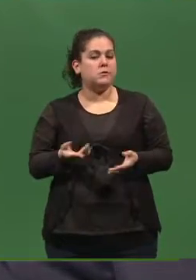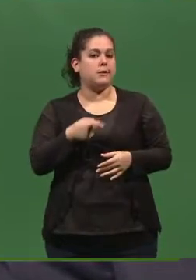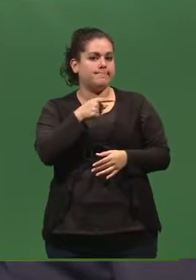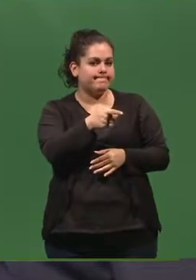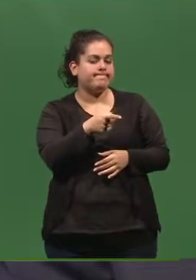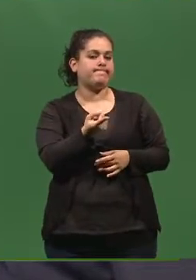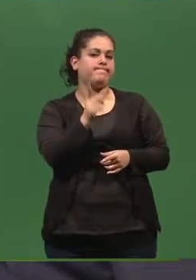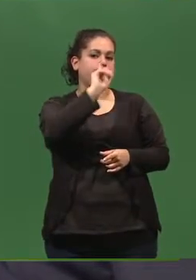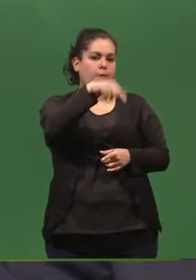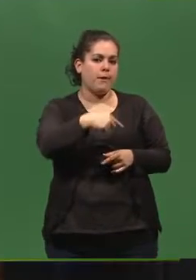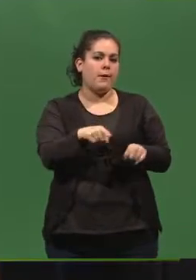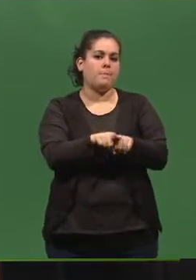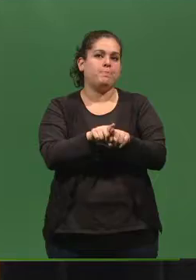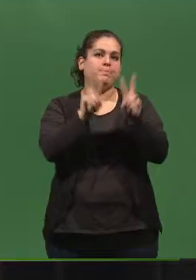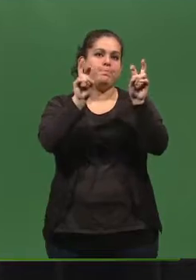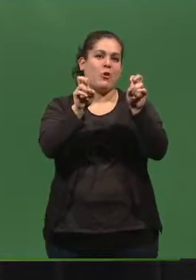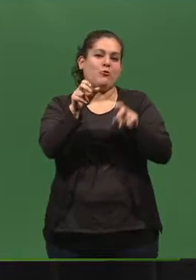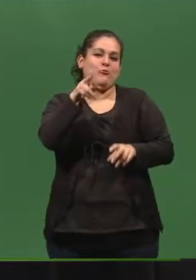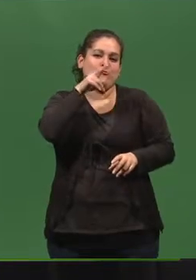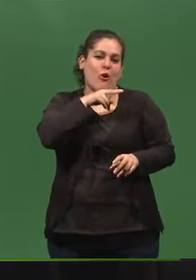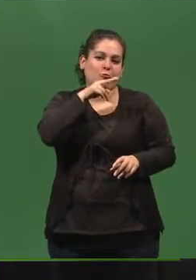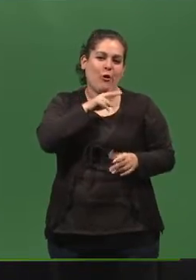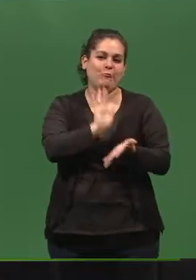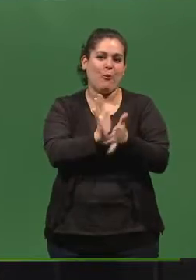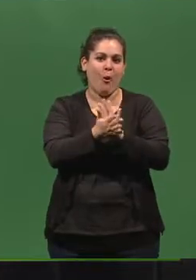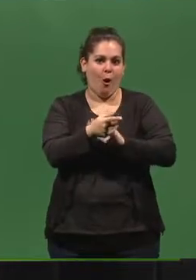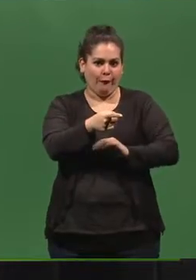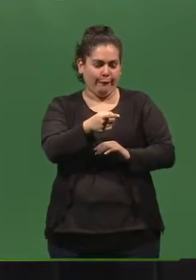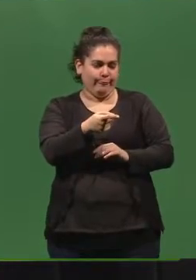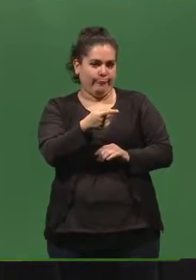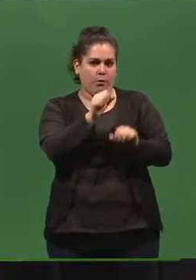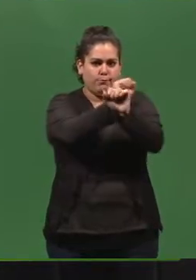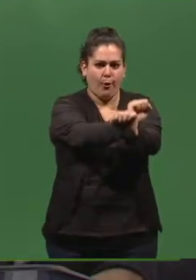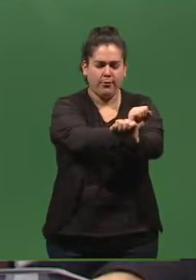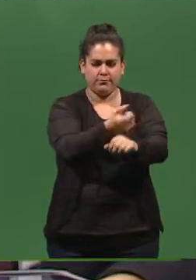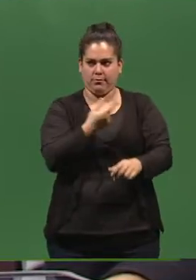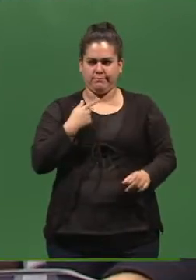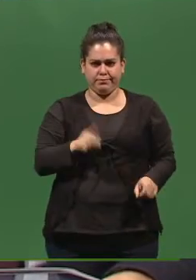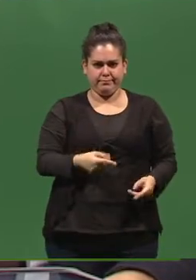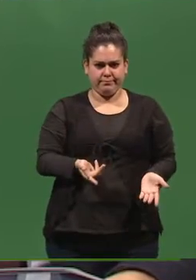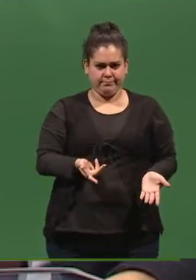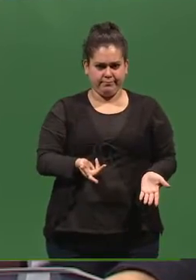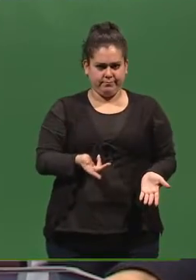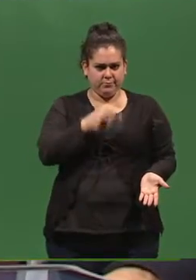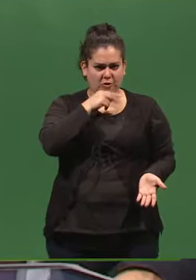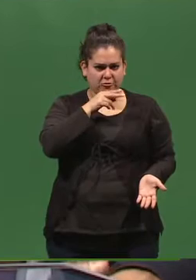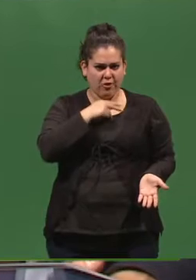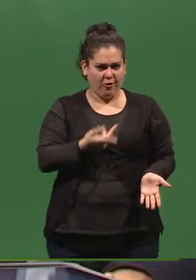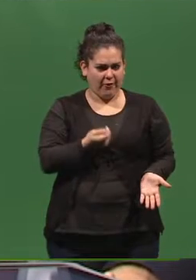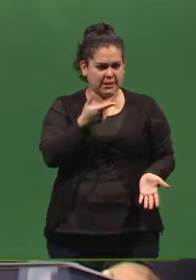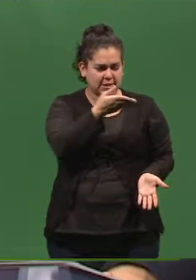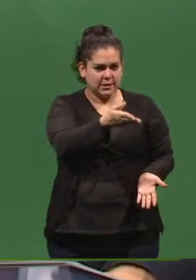entonces forman, digamos, los famosos perejiles que están prisionizados, muchos de manera preventiva, y a los cuales les arruinan la